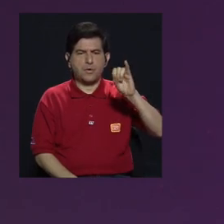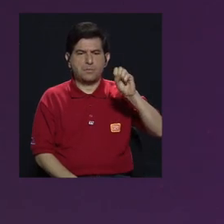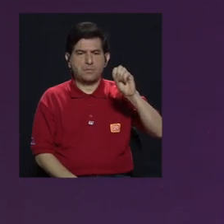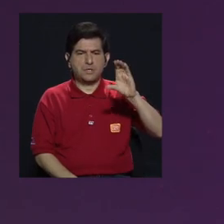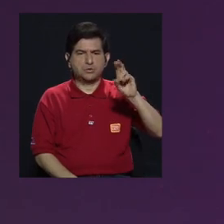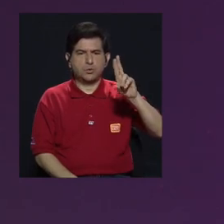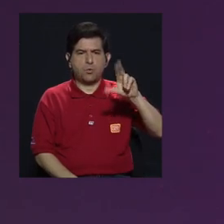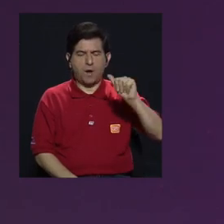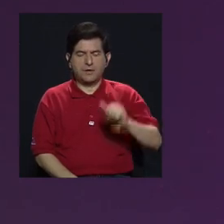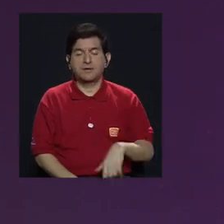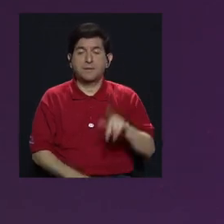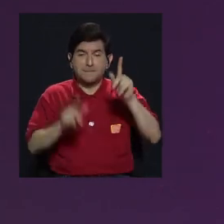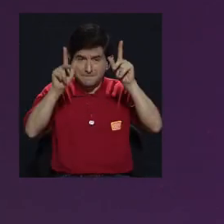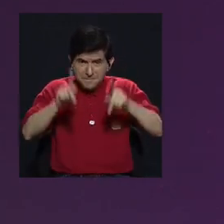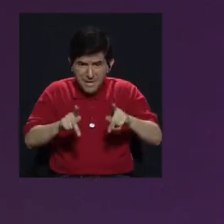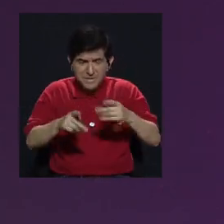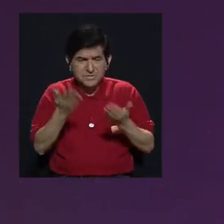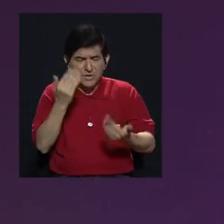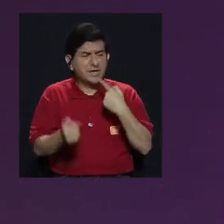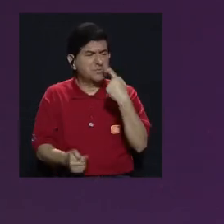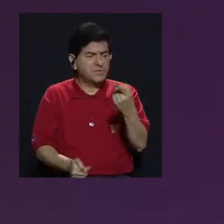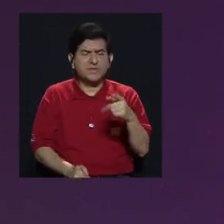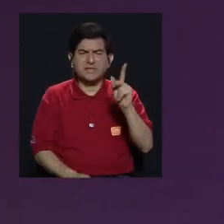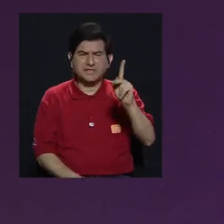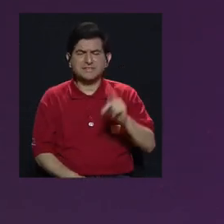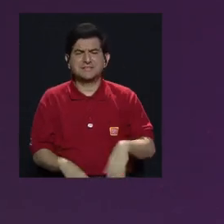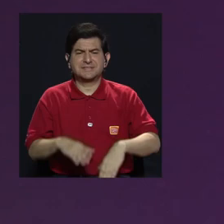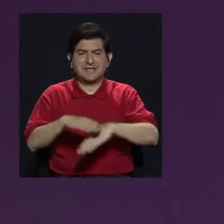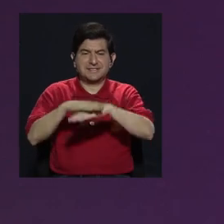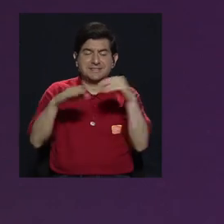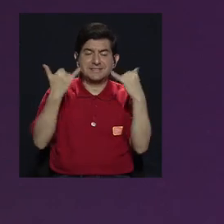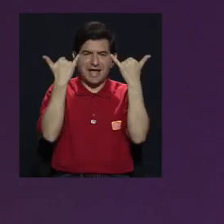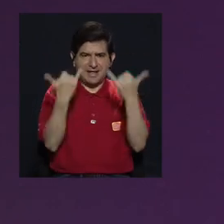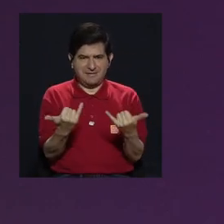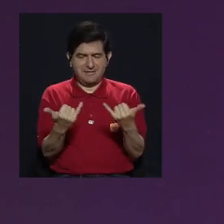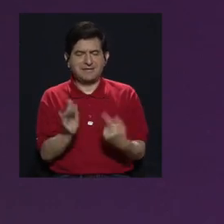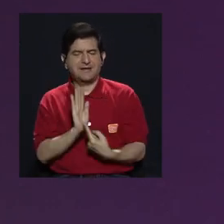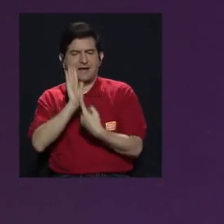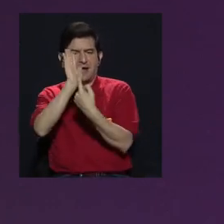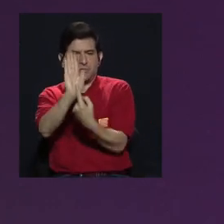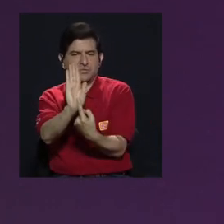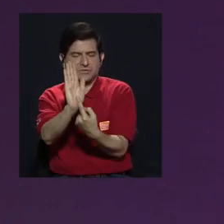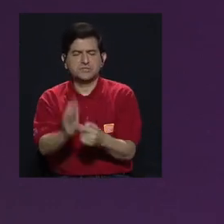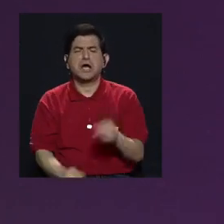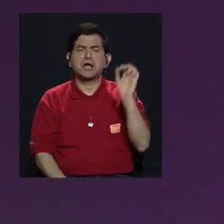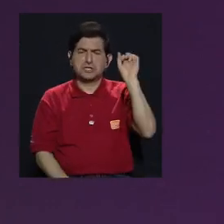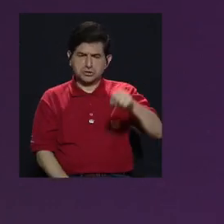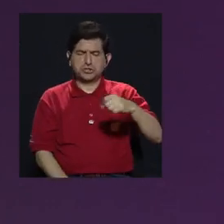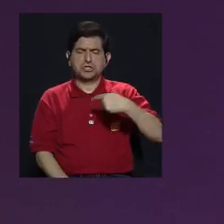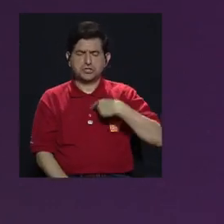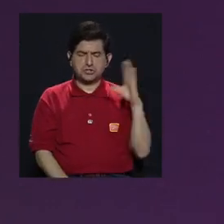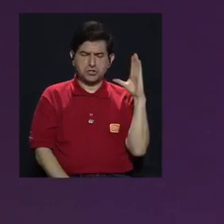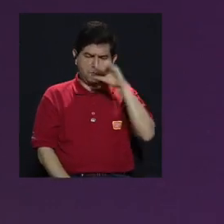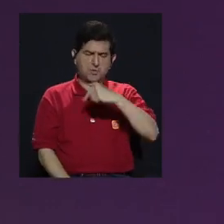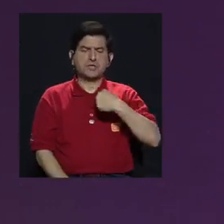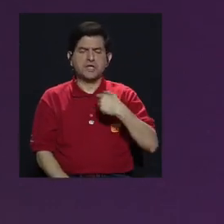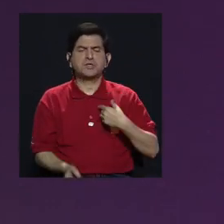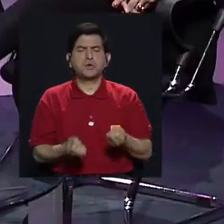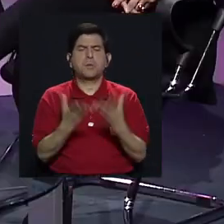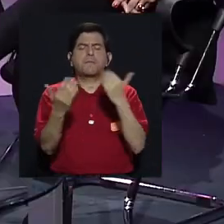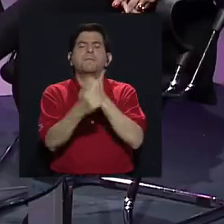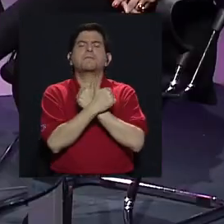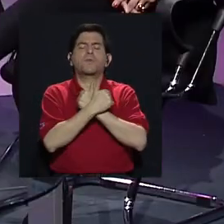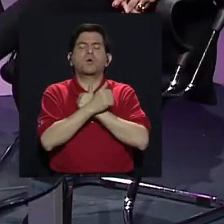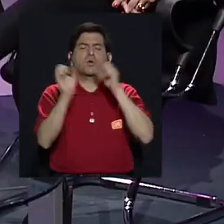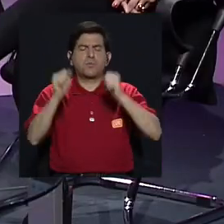una persona, por así decirlo, como lo dice Catherine, sale del closet en ese sentido de decir, sí, me doy cuenta, soy poliamorosa,